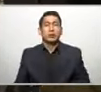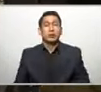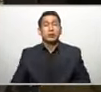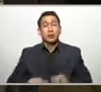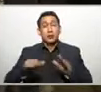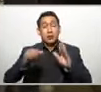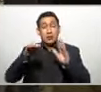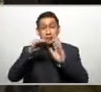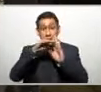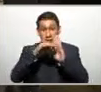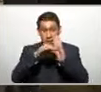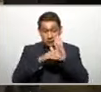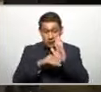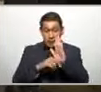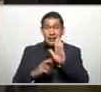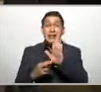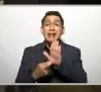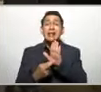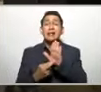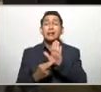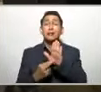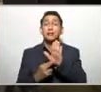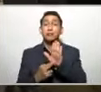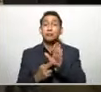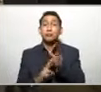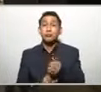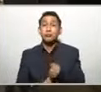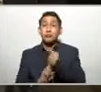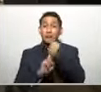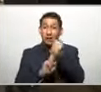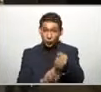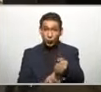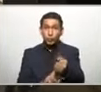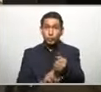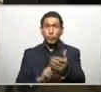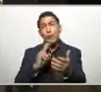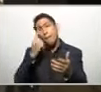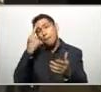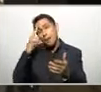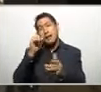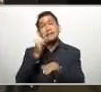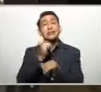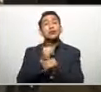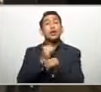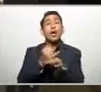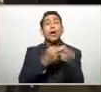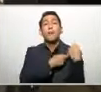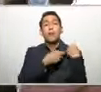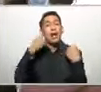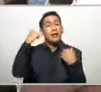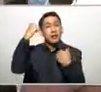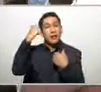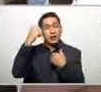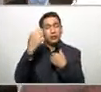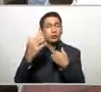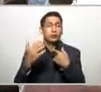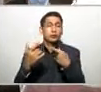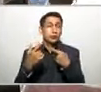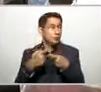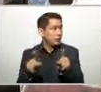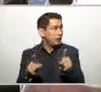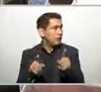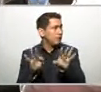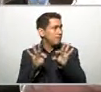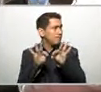saldo de los recursos asignados en el presupuesto al Consejo de Protección de Derechos. En este punto sí quisiera mencionar que la importancia